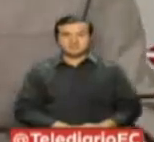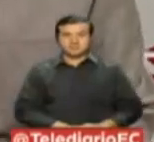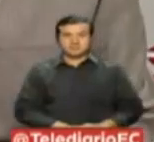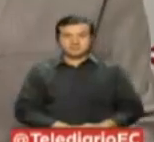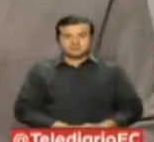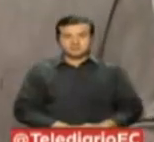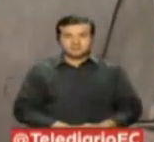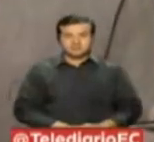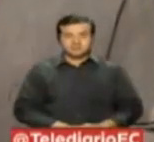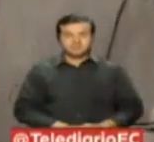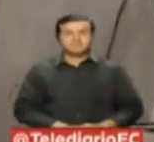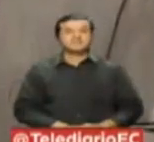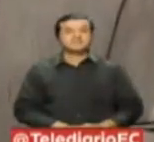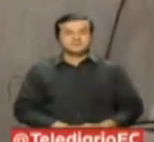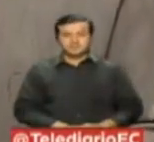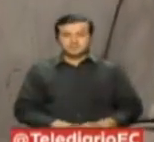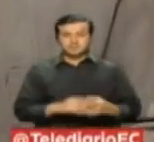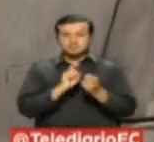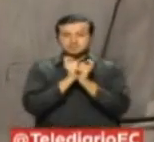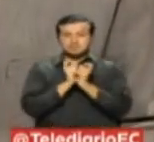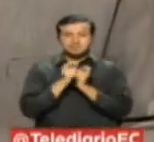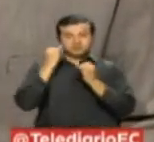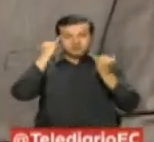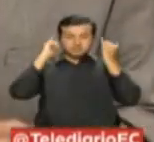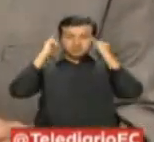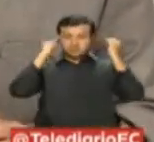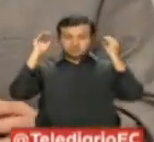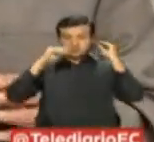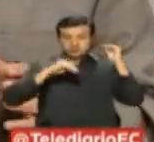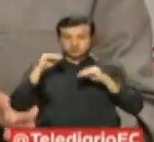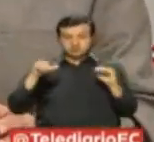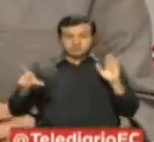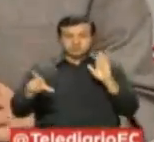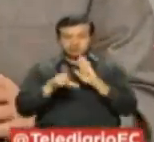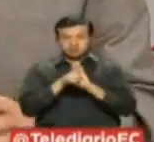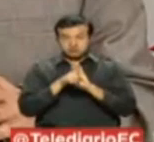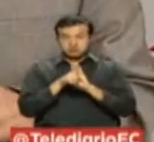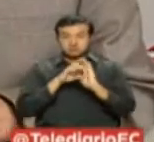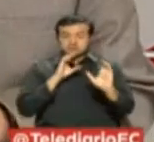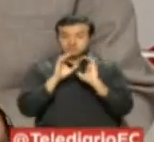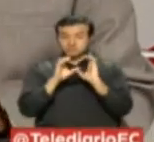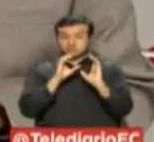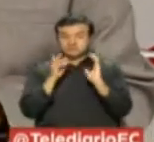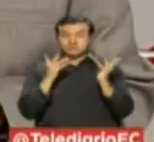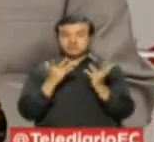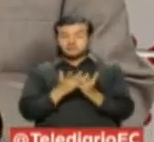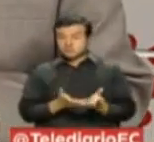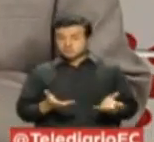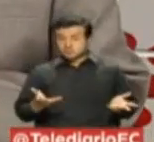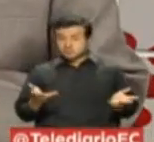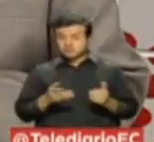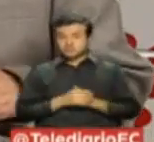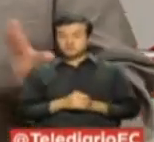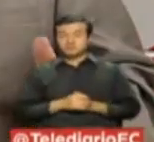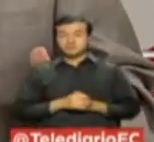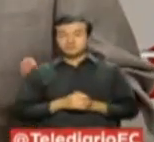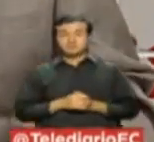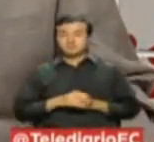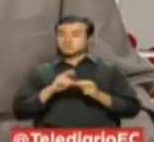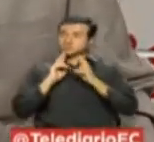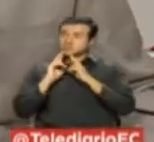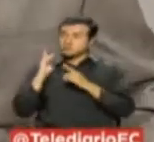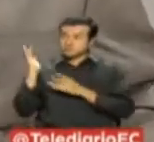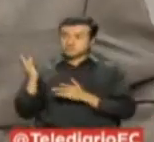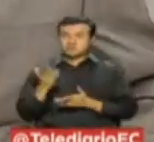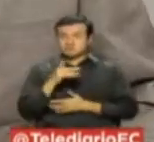cuáles son los principales cambios o innovaciones en las reformas a la ley orgánica de comunicación para responder a